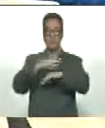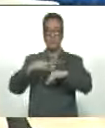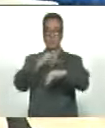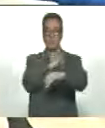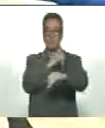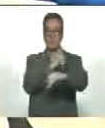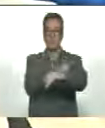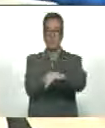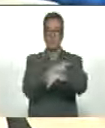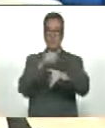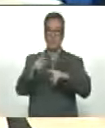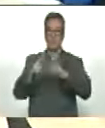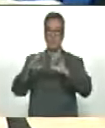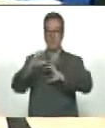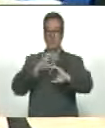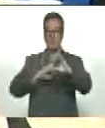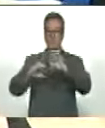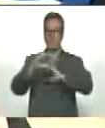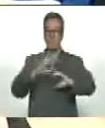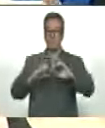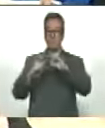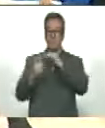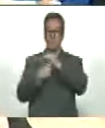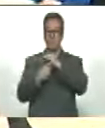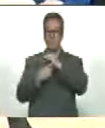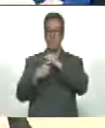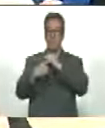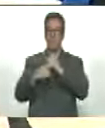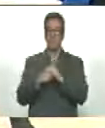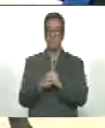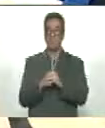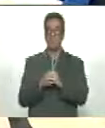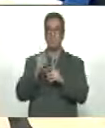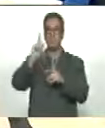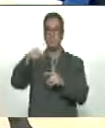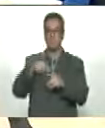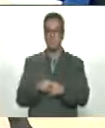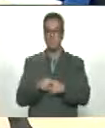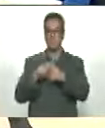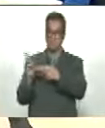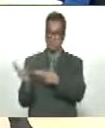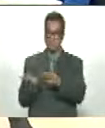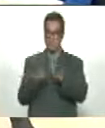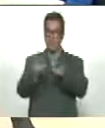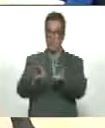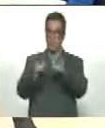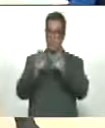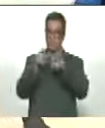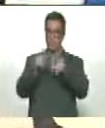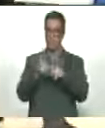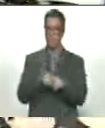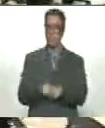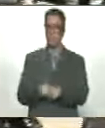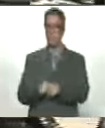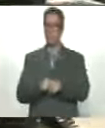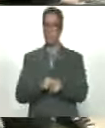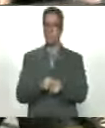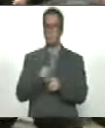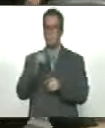Popular para la Ciencia y la Tecnología. Están también como invitados especiales